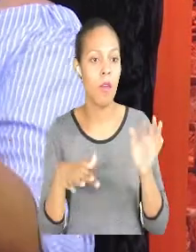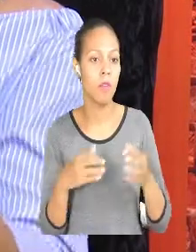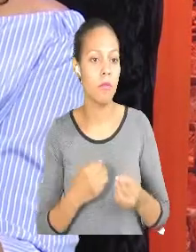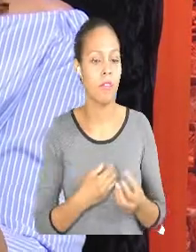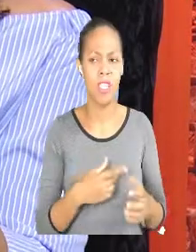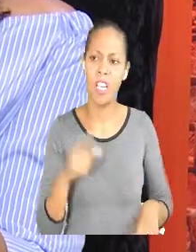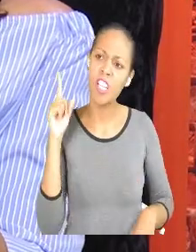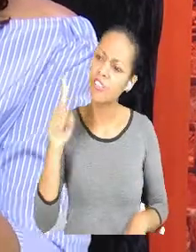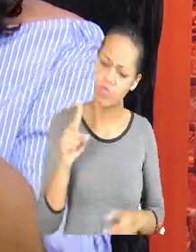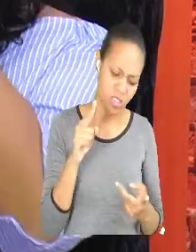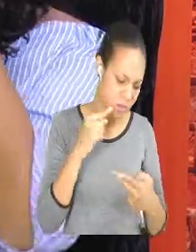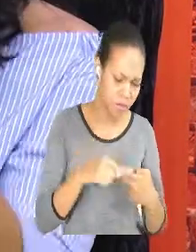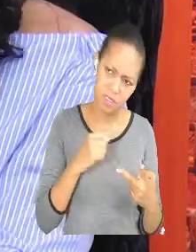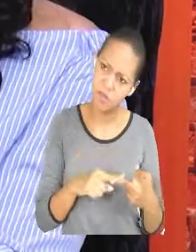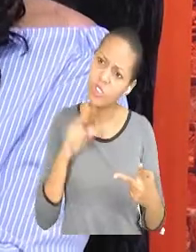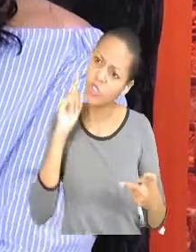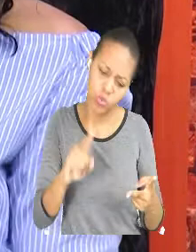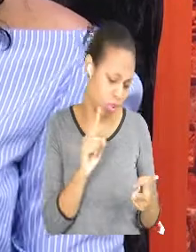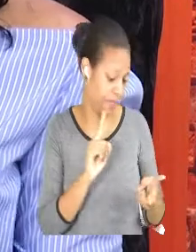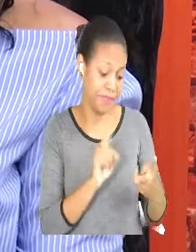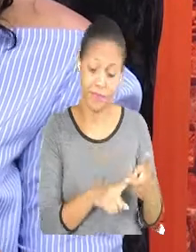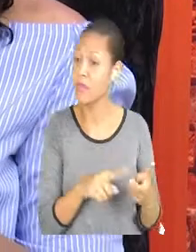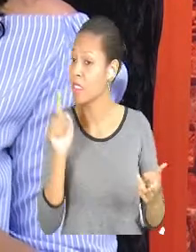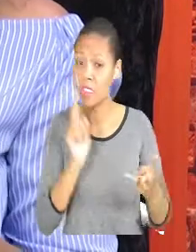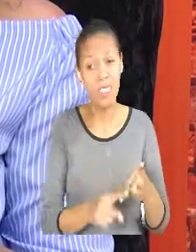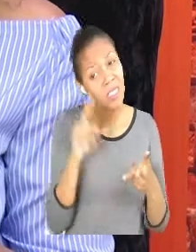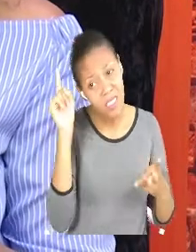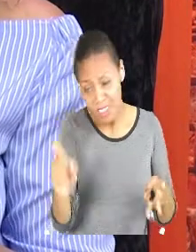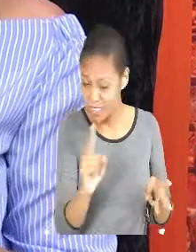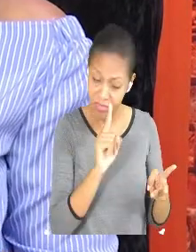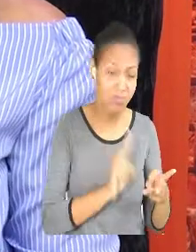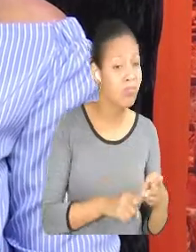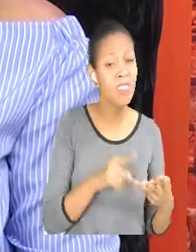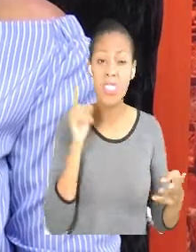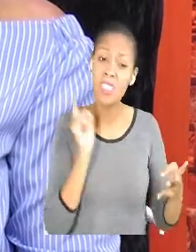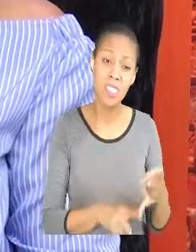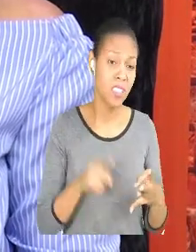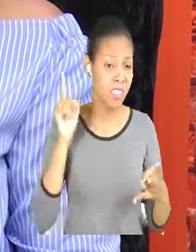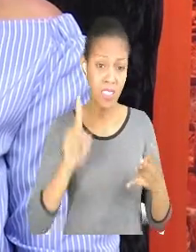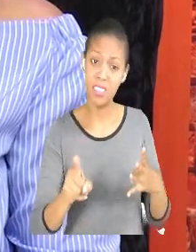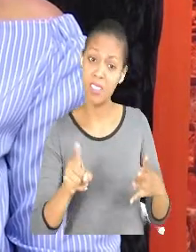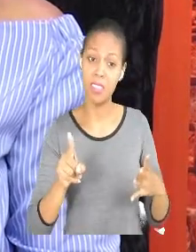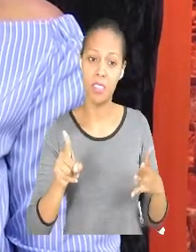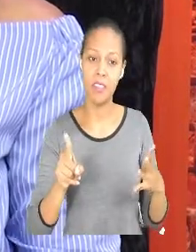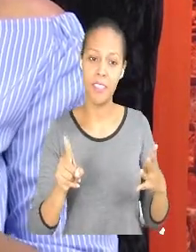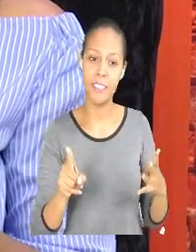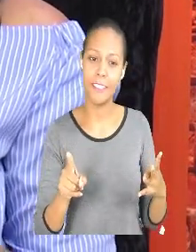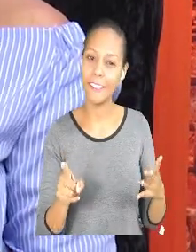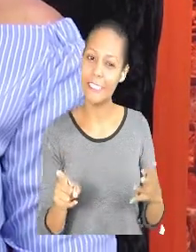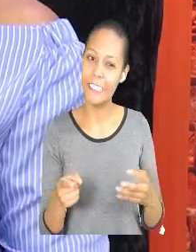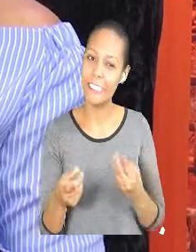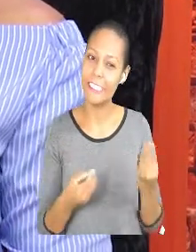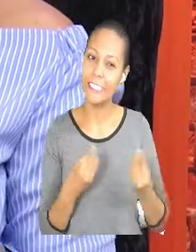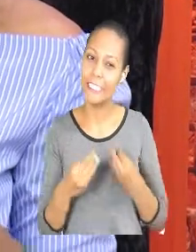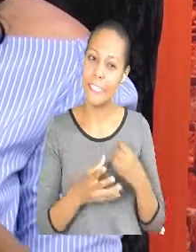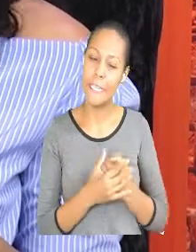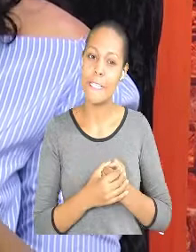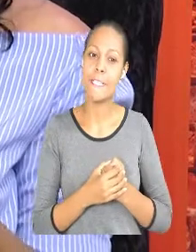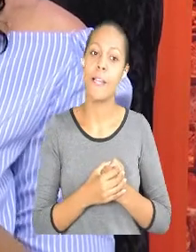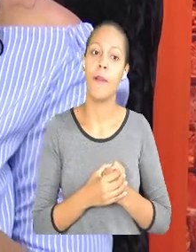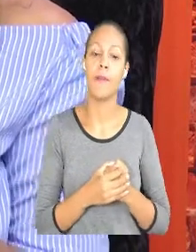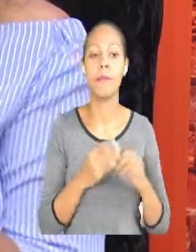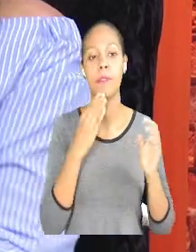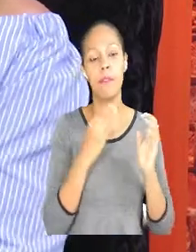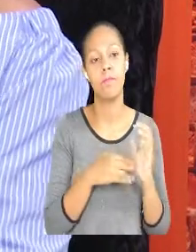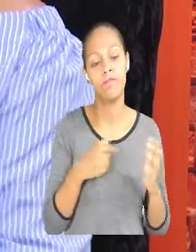tú eres así, es que tu comportamiento no me gusta, pero entonces ¿cómo lo podemos cambiar para que sea más asertivo? Hablar sobre la situación